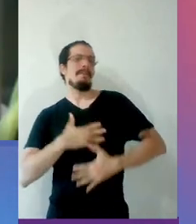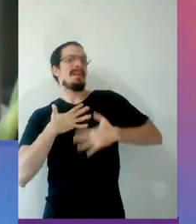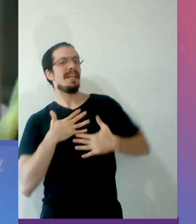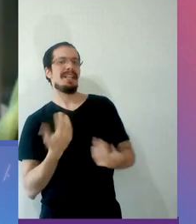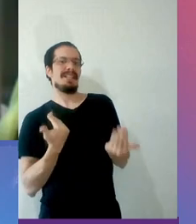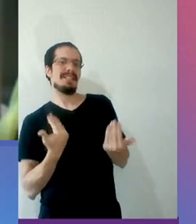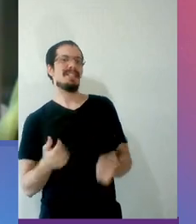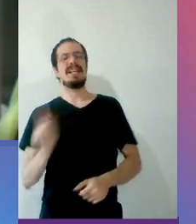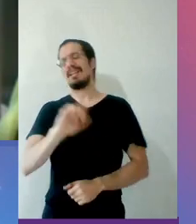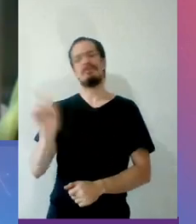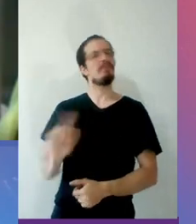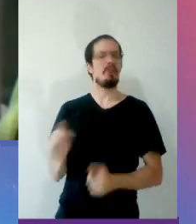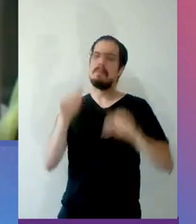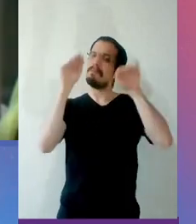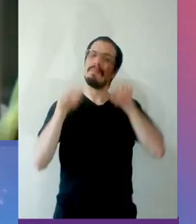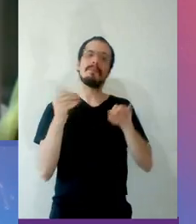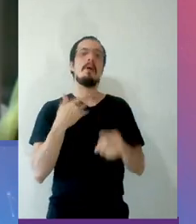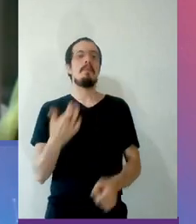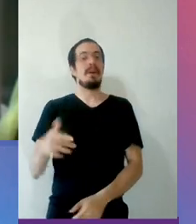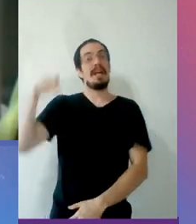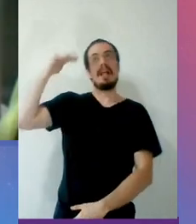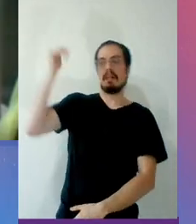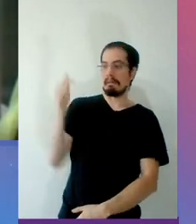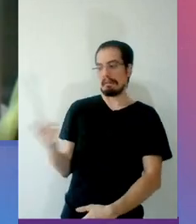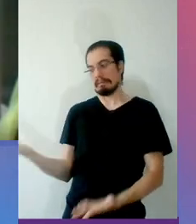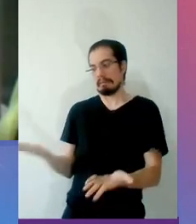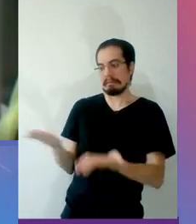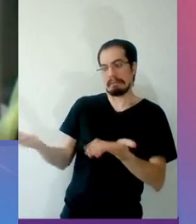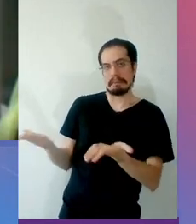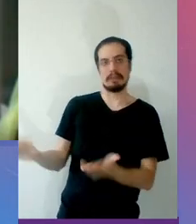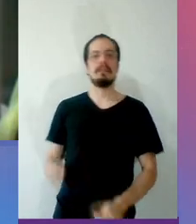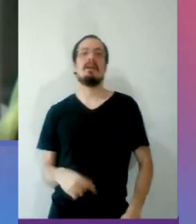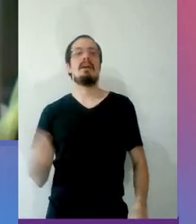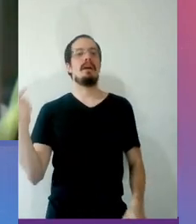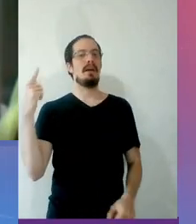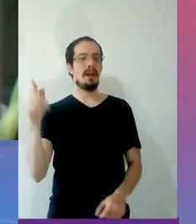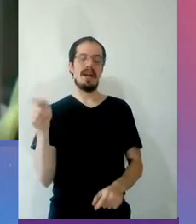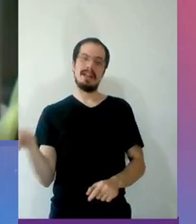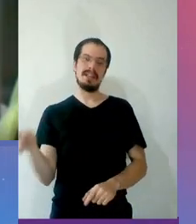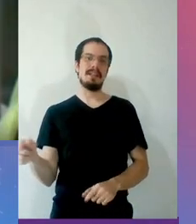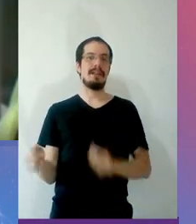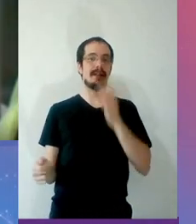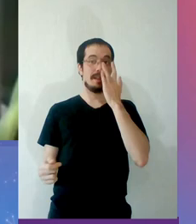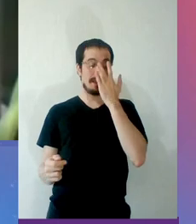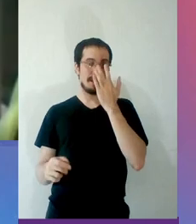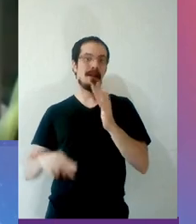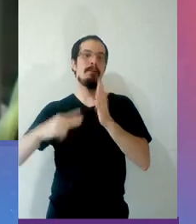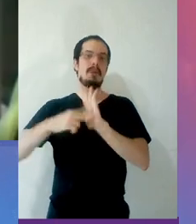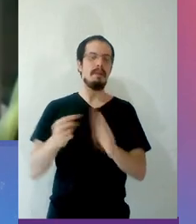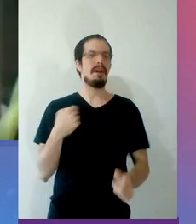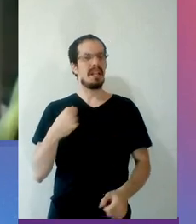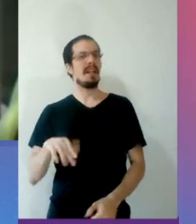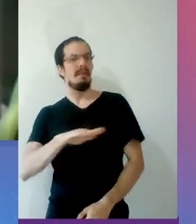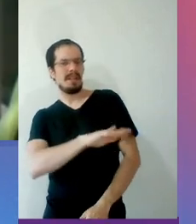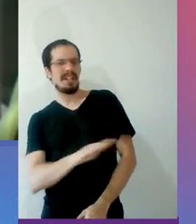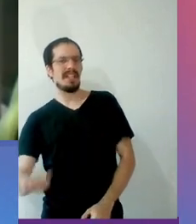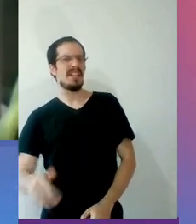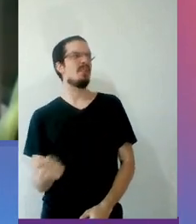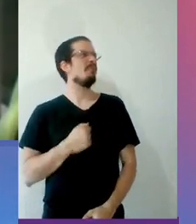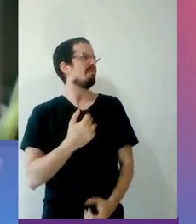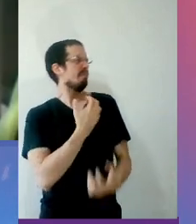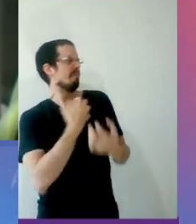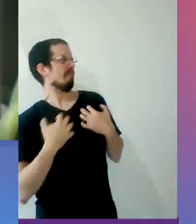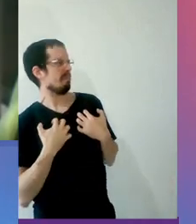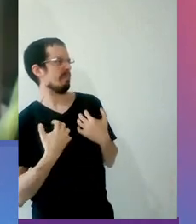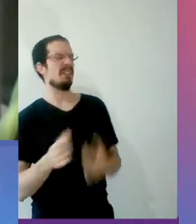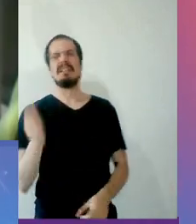niña está pidiendo, ¿cierto? Y va a haber un enojo, después no voy a confiar en ese adulto,